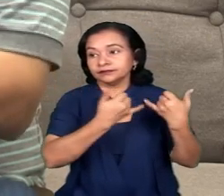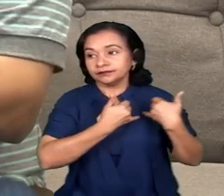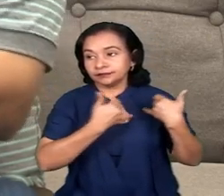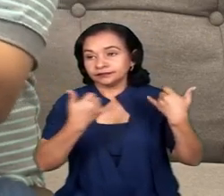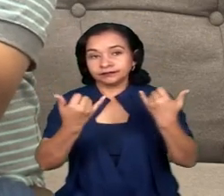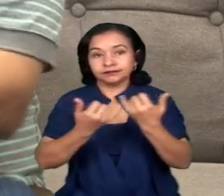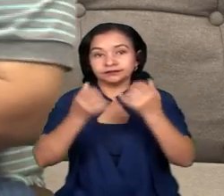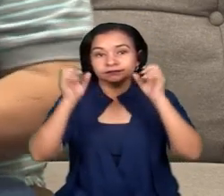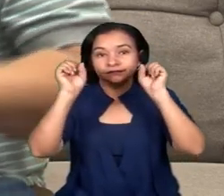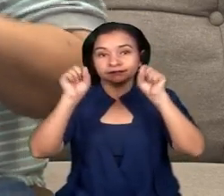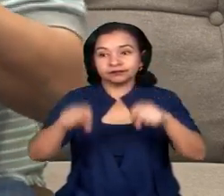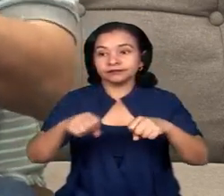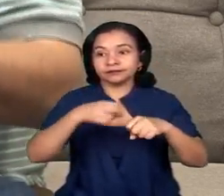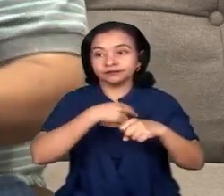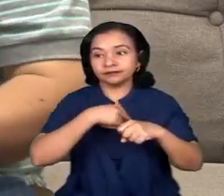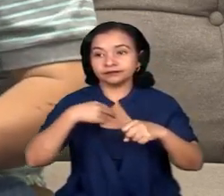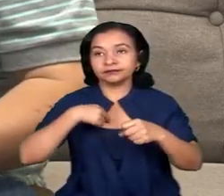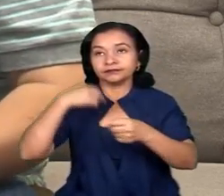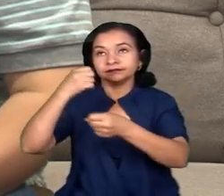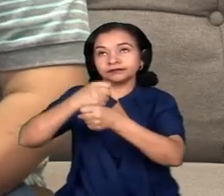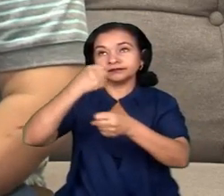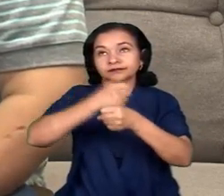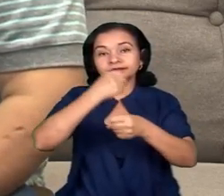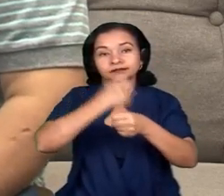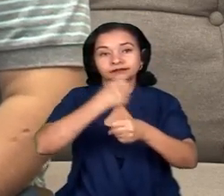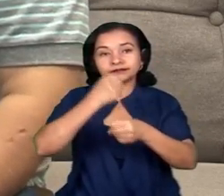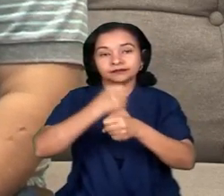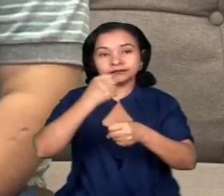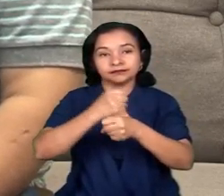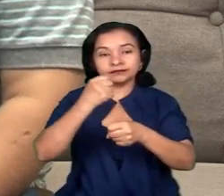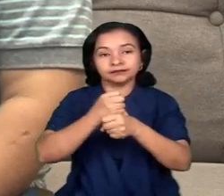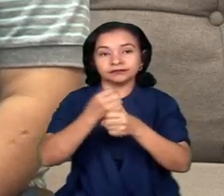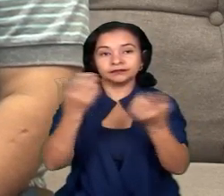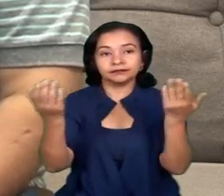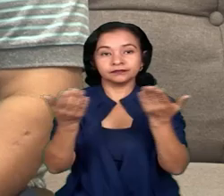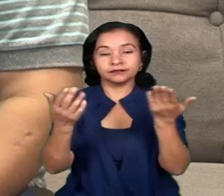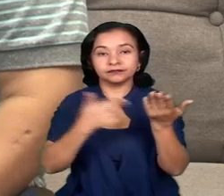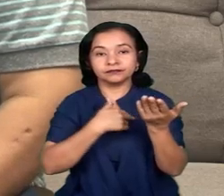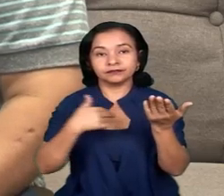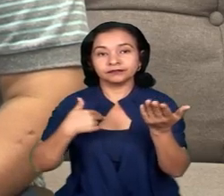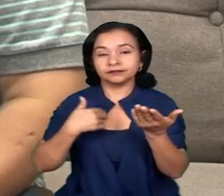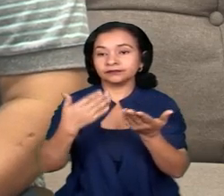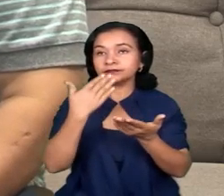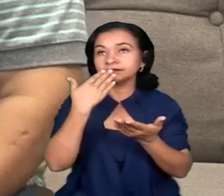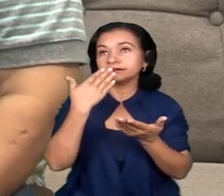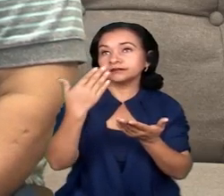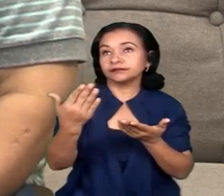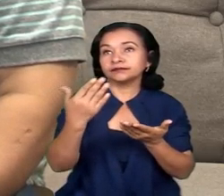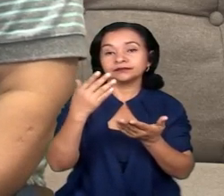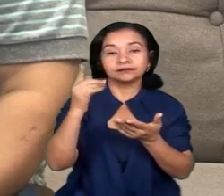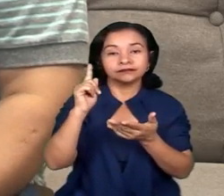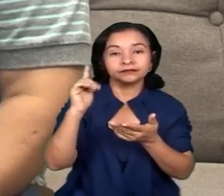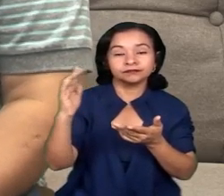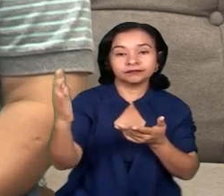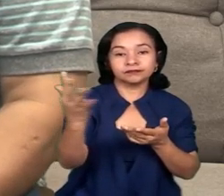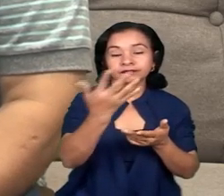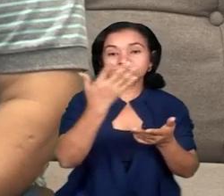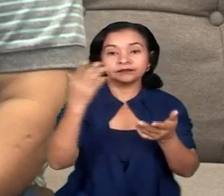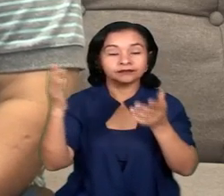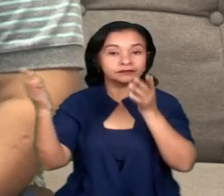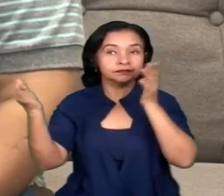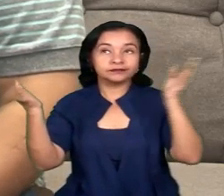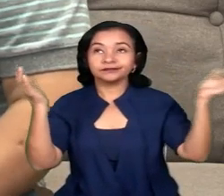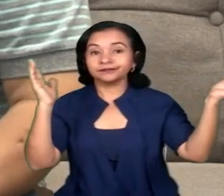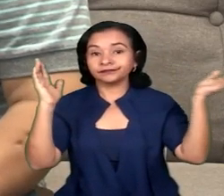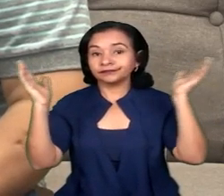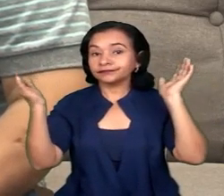para poder hacer un trabajo y que la población pueda haber recibido ese beneficio, porque en los mercados fue un éxito